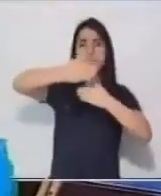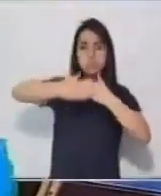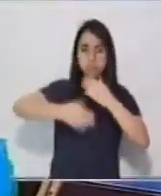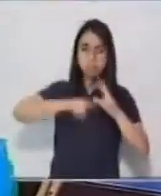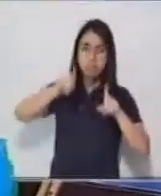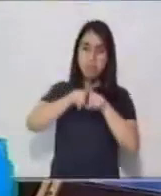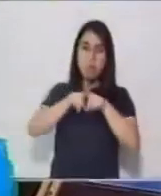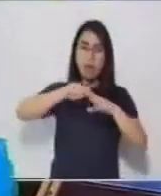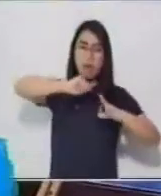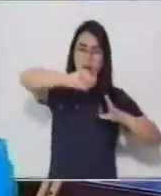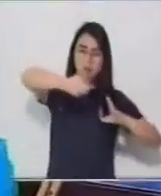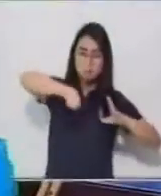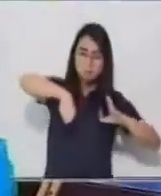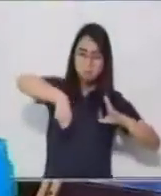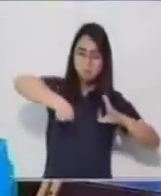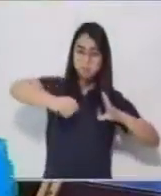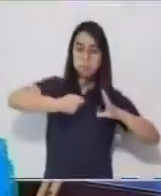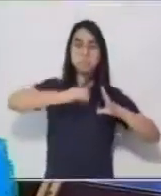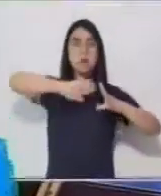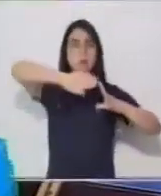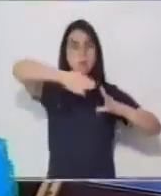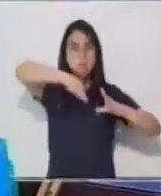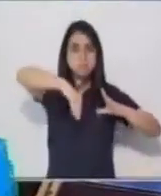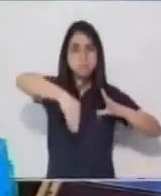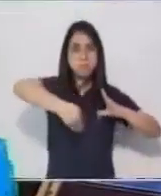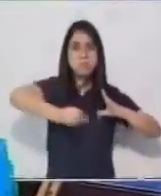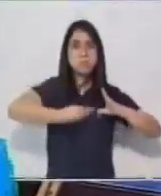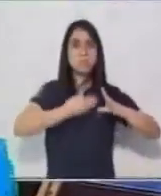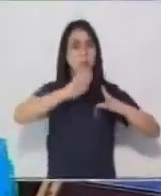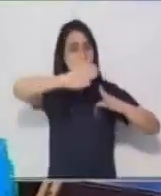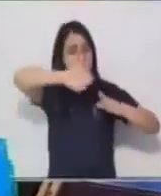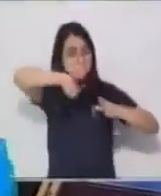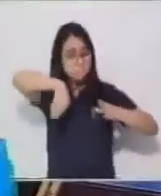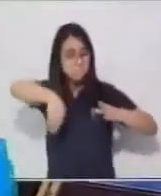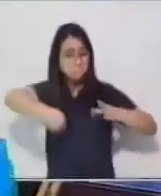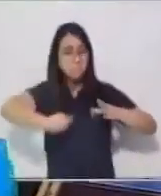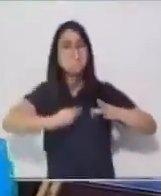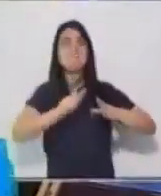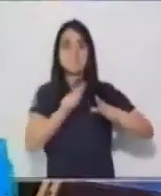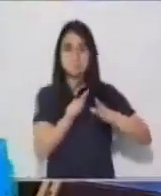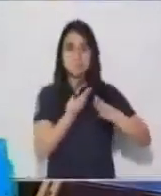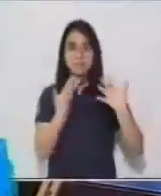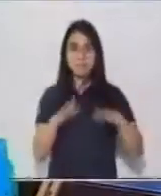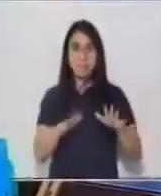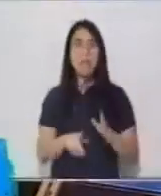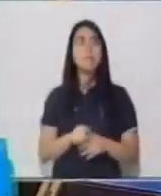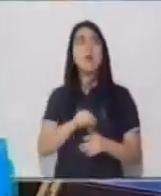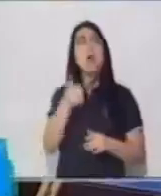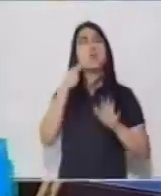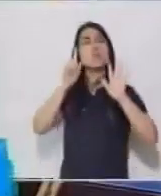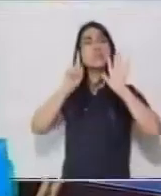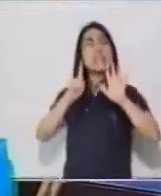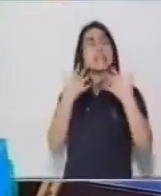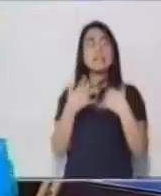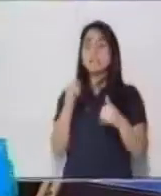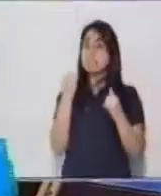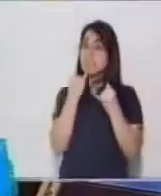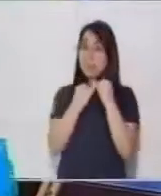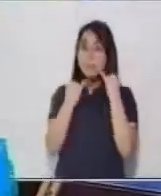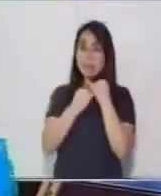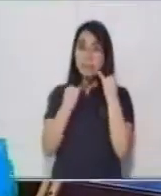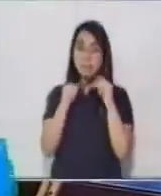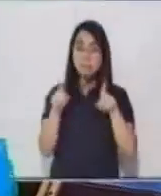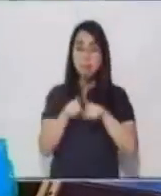harina con la mezcla de las claras del huevo. Paso número 7. Ya que hemos terminado de mezclar la harina con el